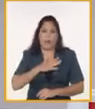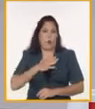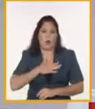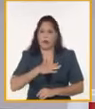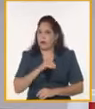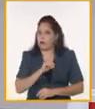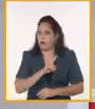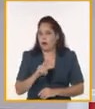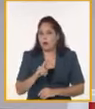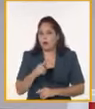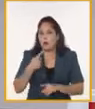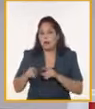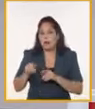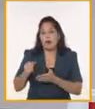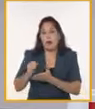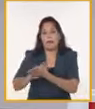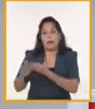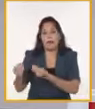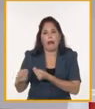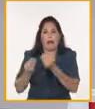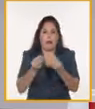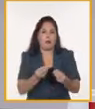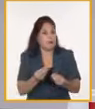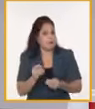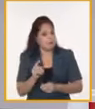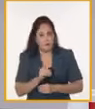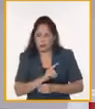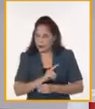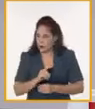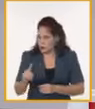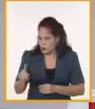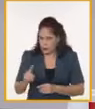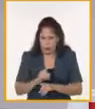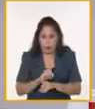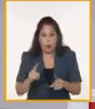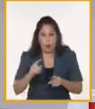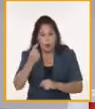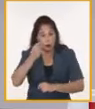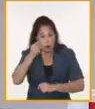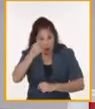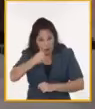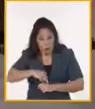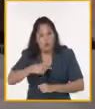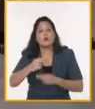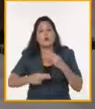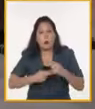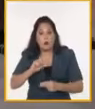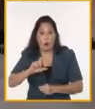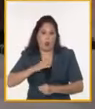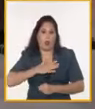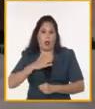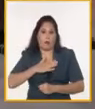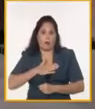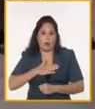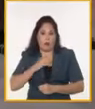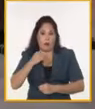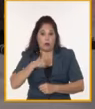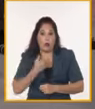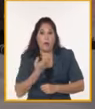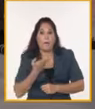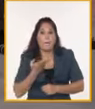Real del de del negocio Entonces se adquiere mucha responsabilidad por esa persona cuando va a solicitar una